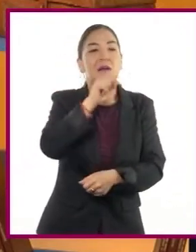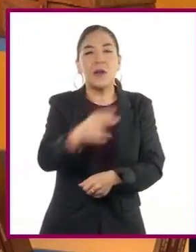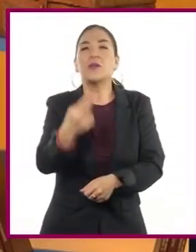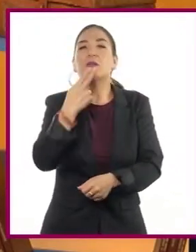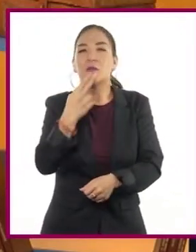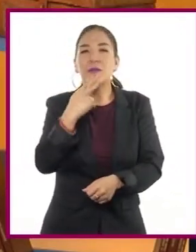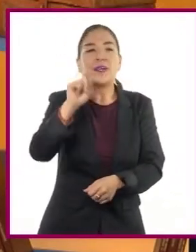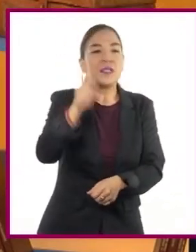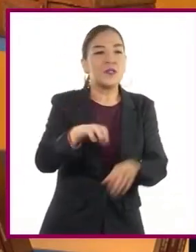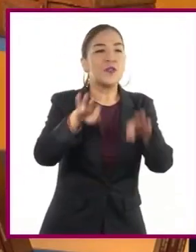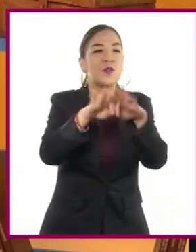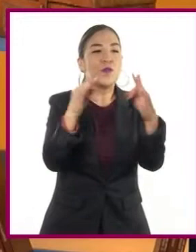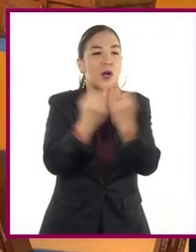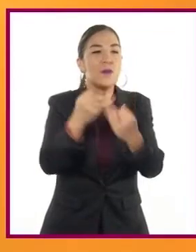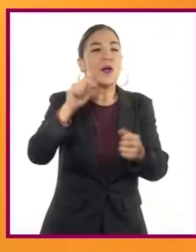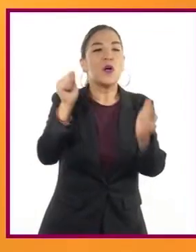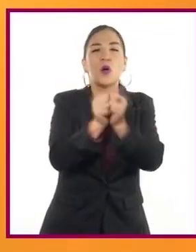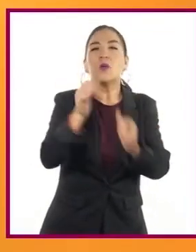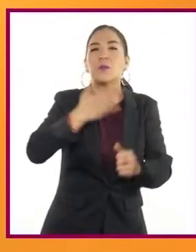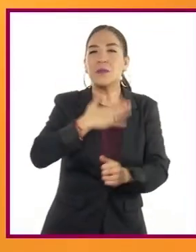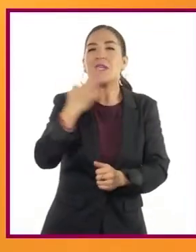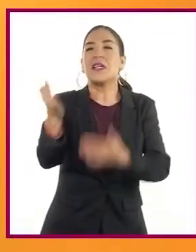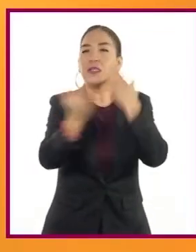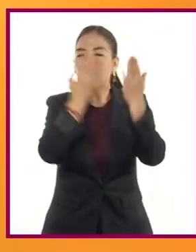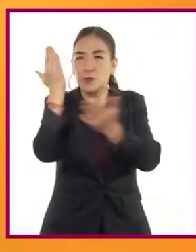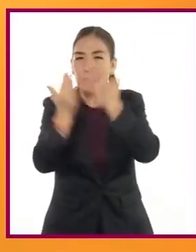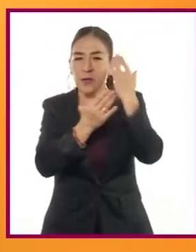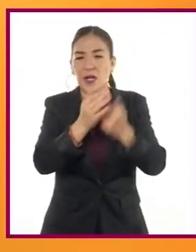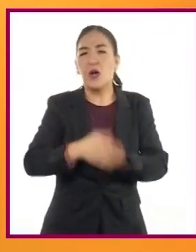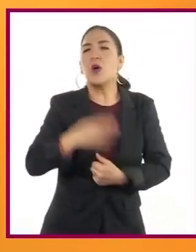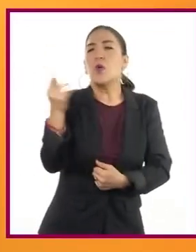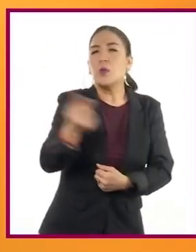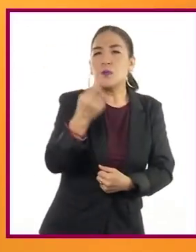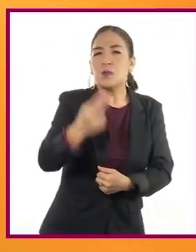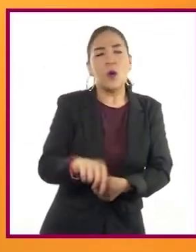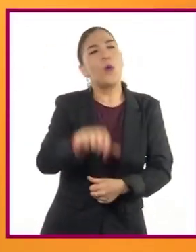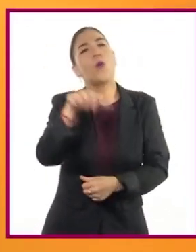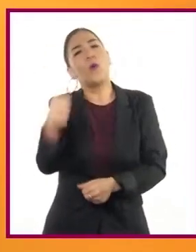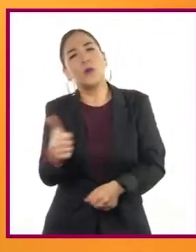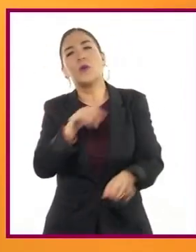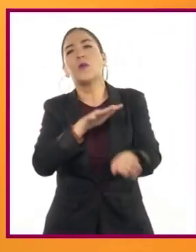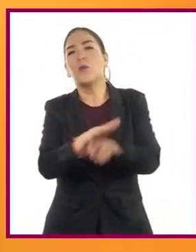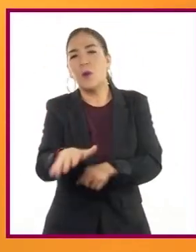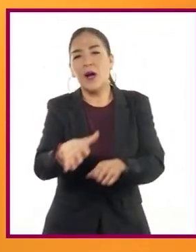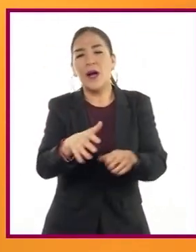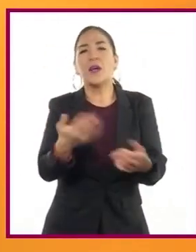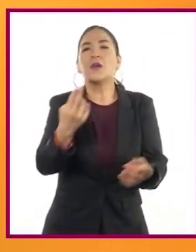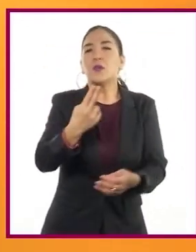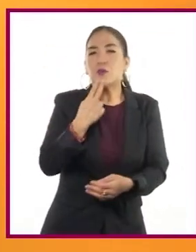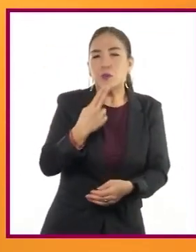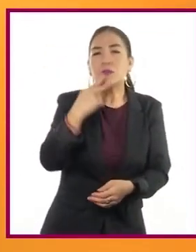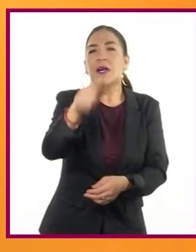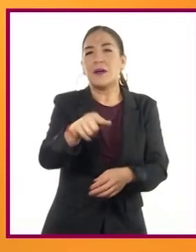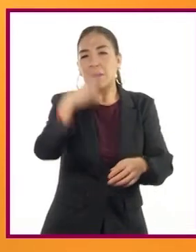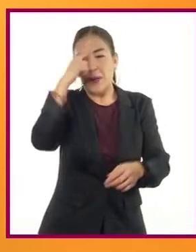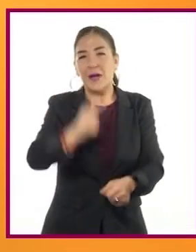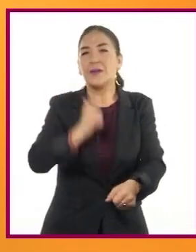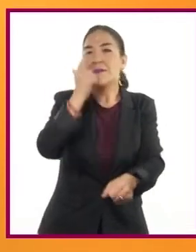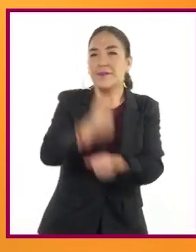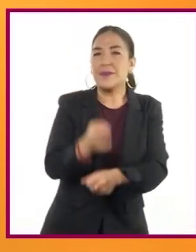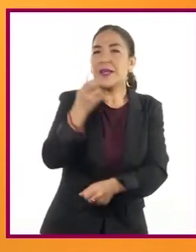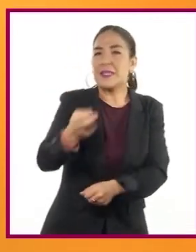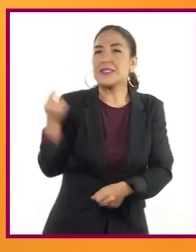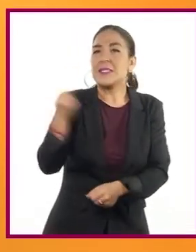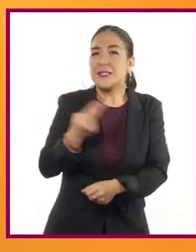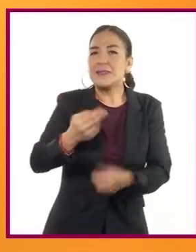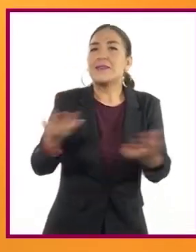que siempre uso con mis estudiantes. ¿Y ustedes qué otras estrategias utilizan para identificar